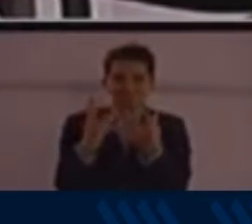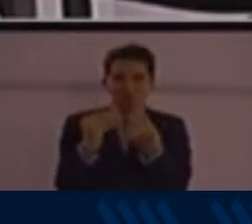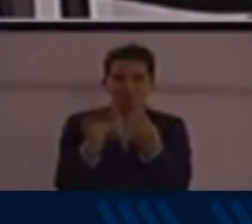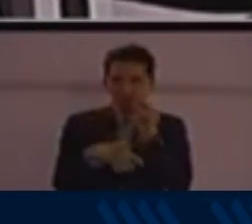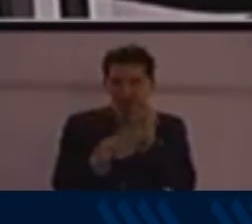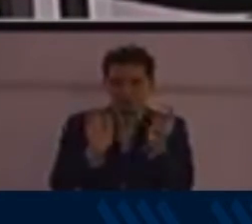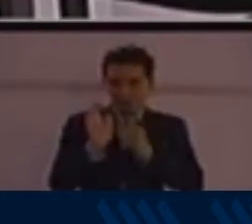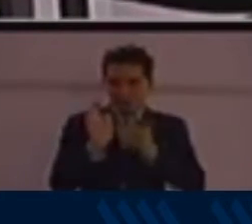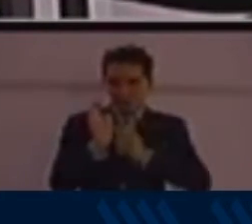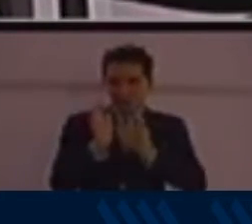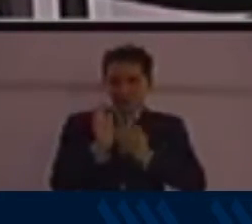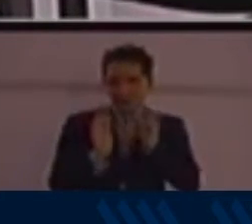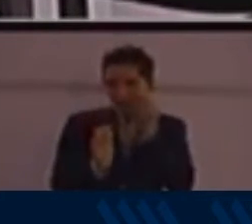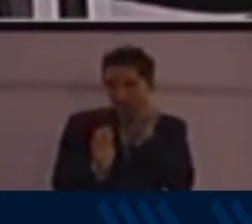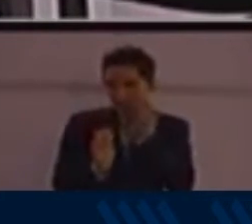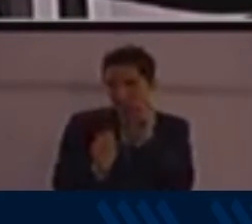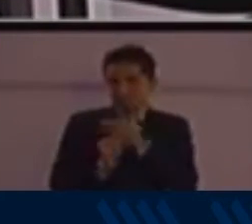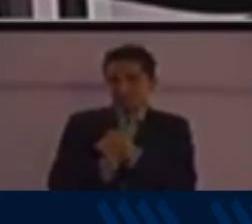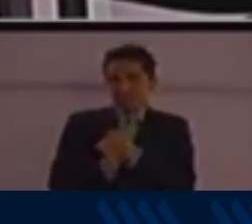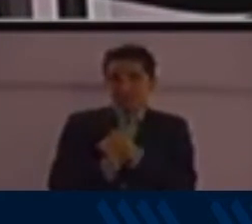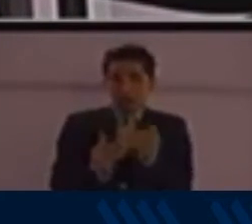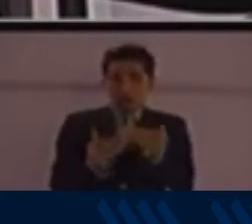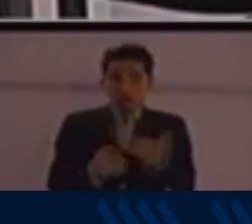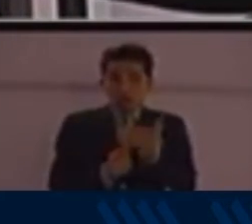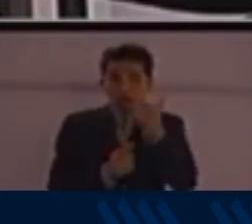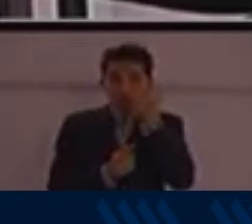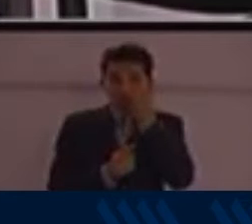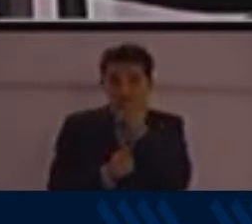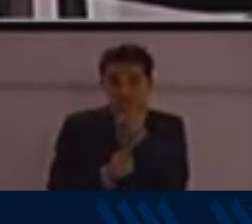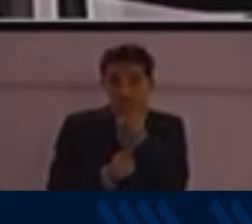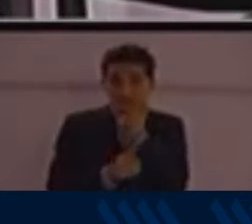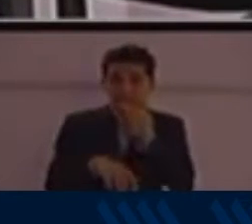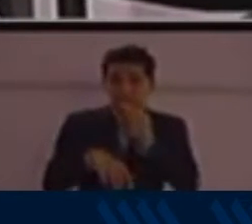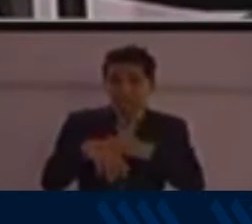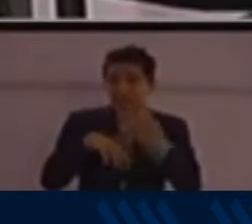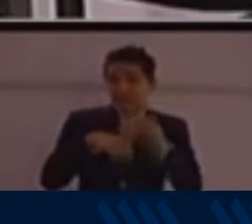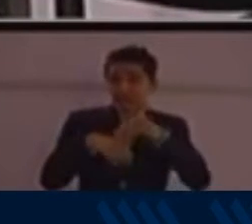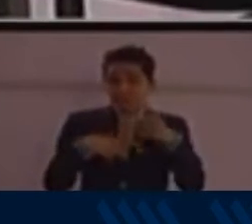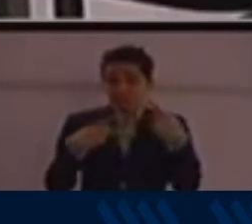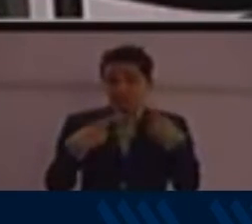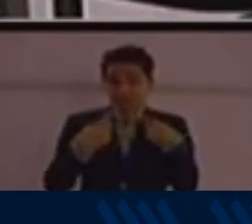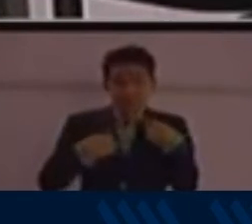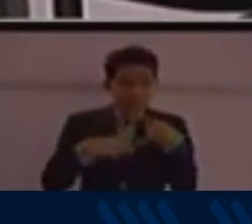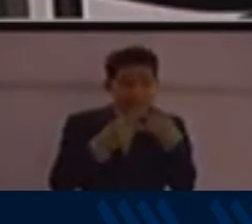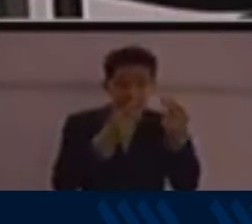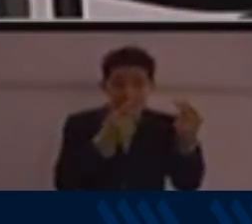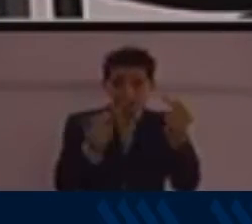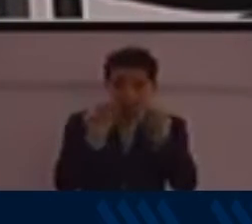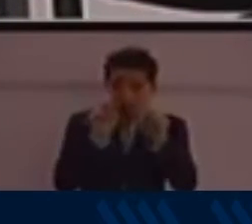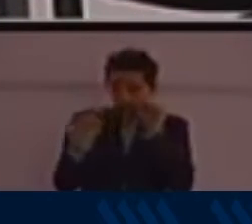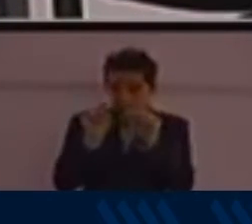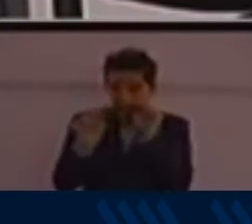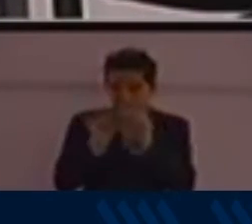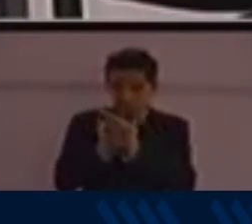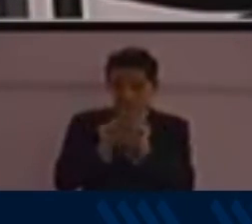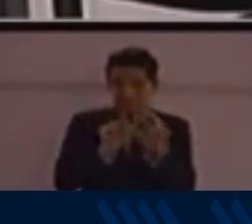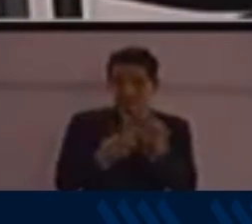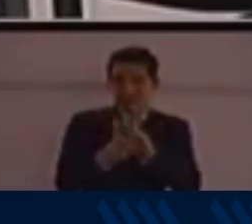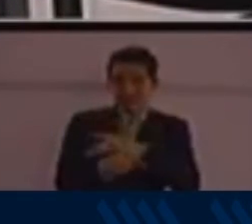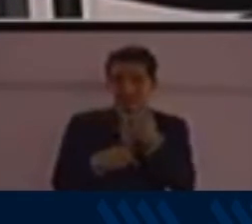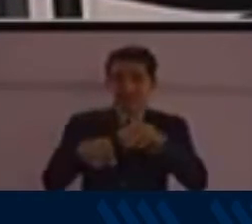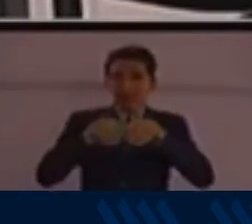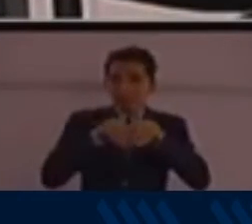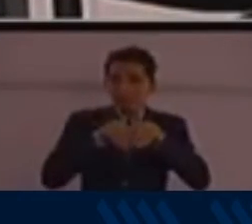nuevamente hay un incremento mayor ya que es cuando se da la difusión de manera